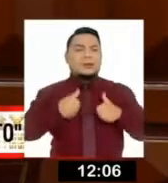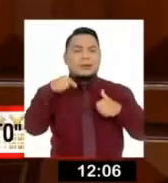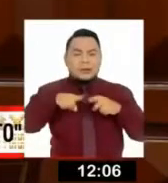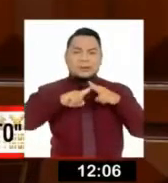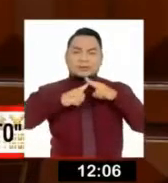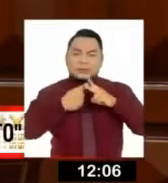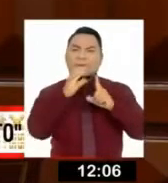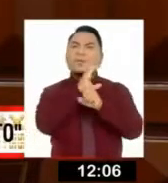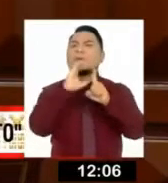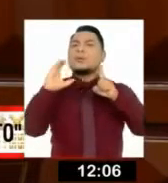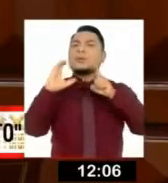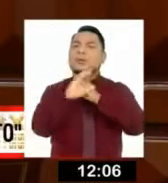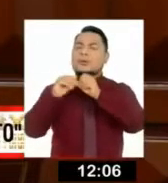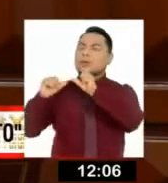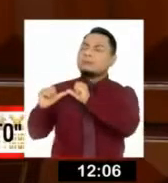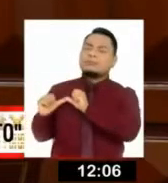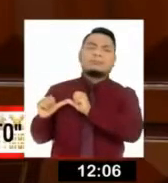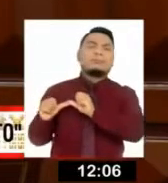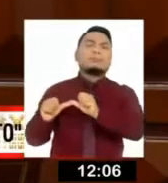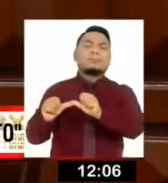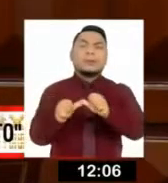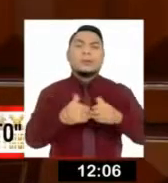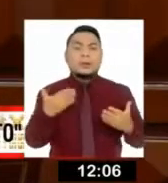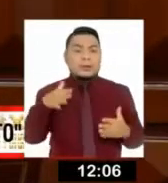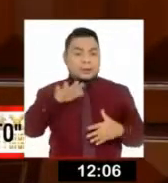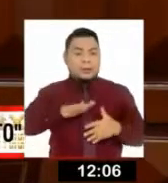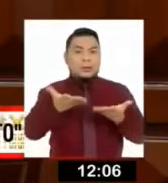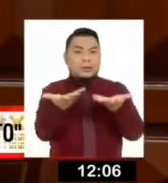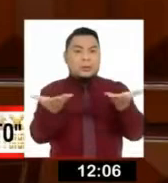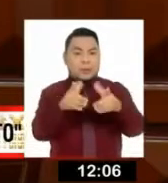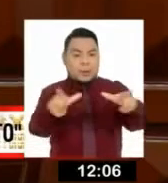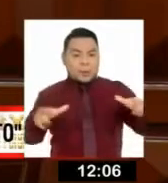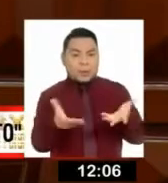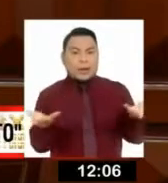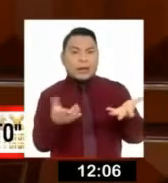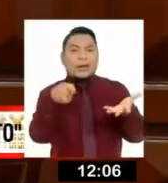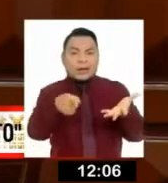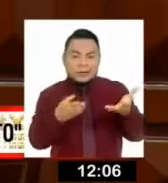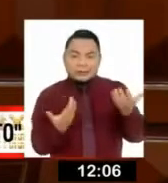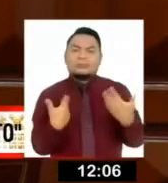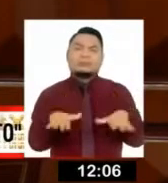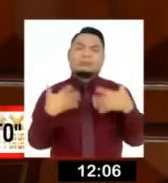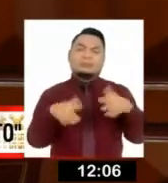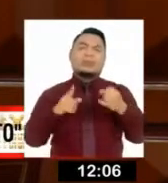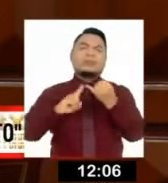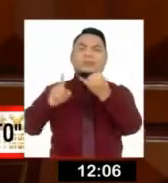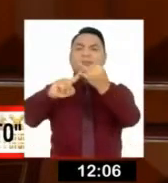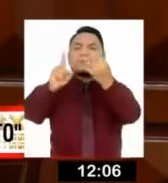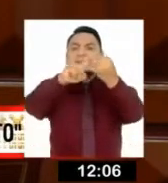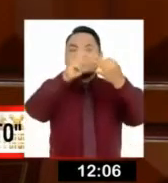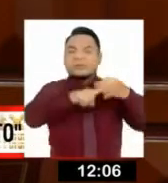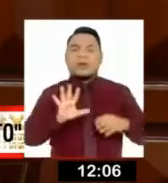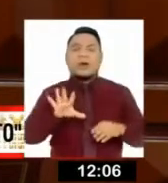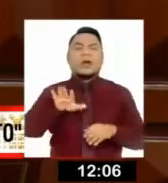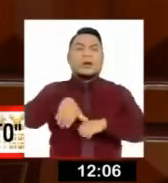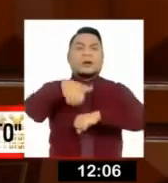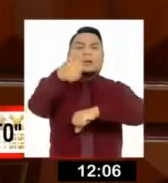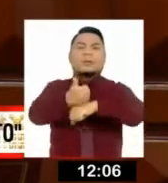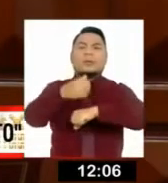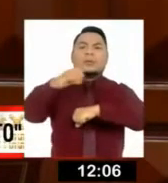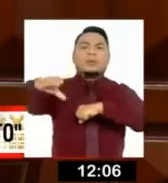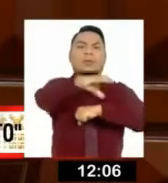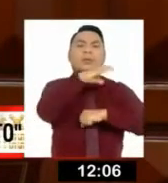culturas trascendentales. En nuestras tierras florecieron importantes y extensos estados como el